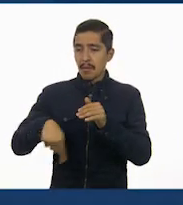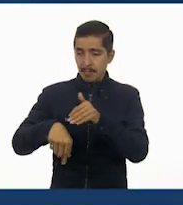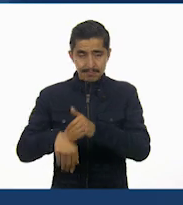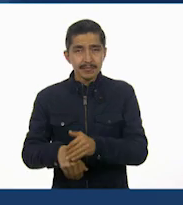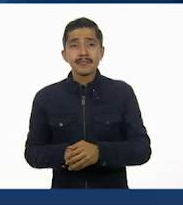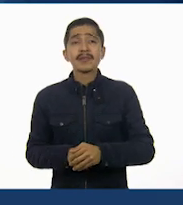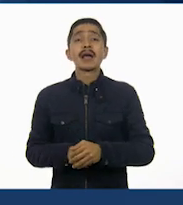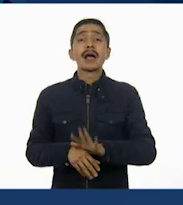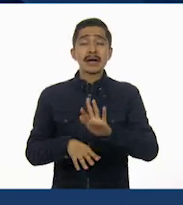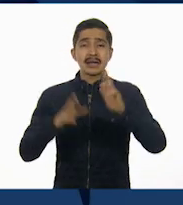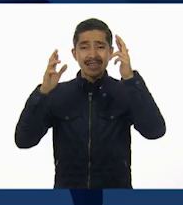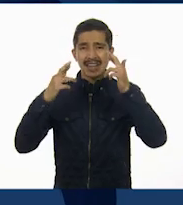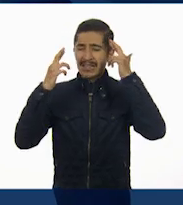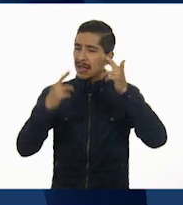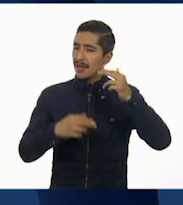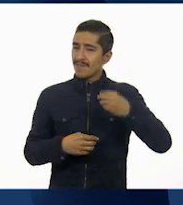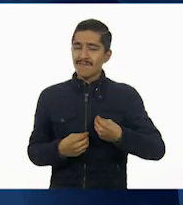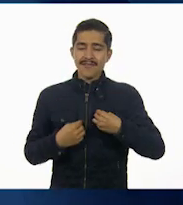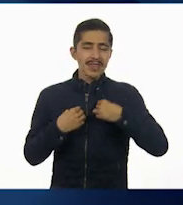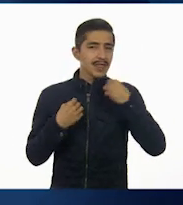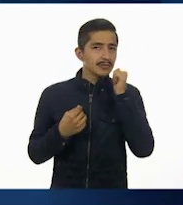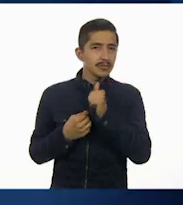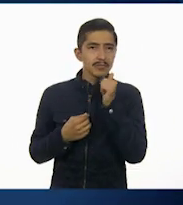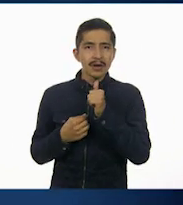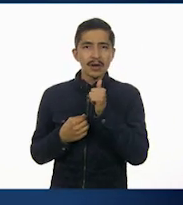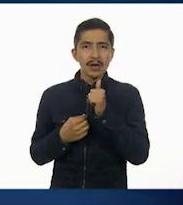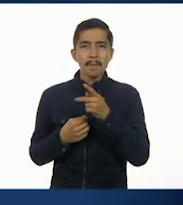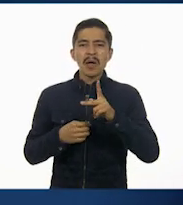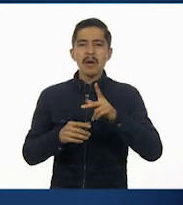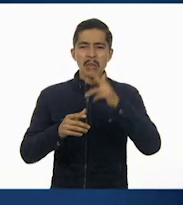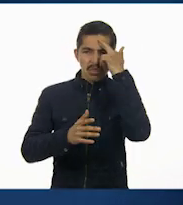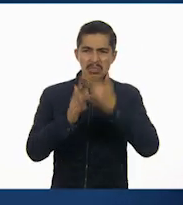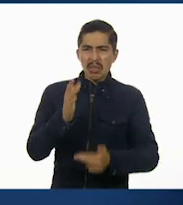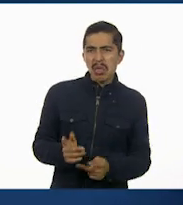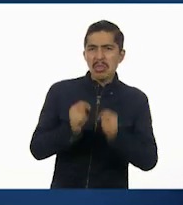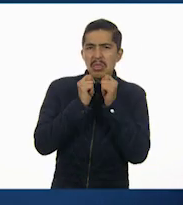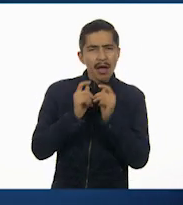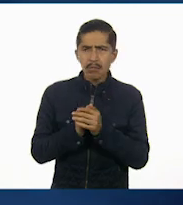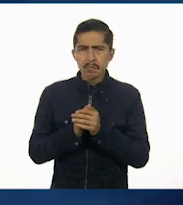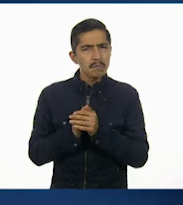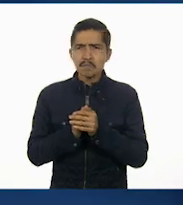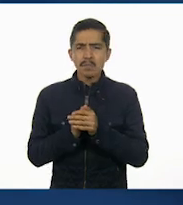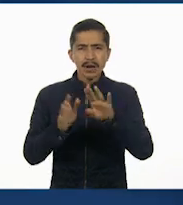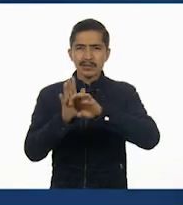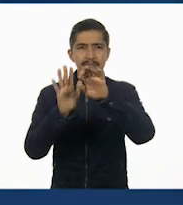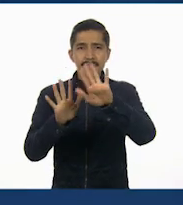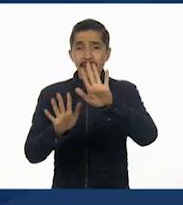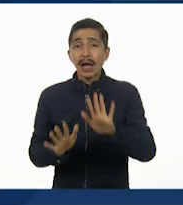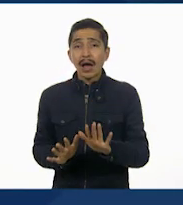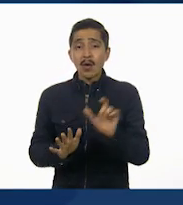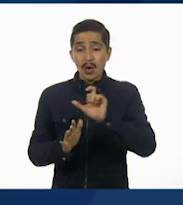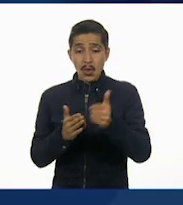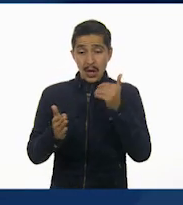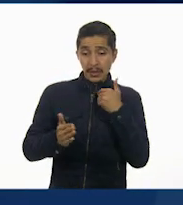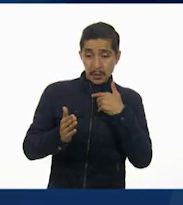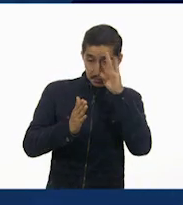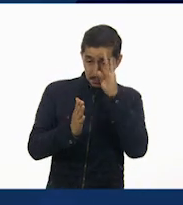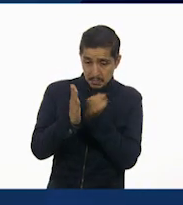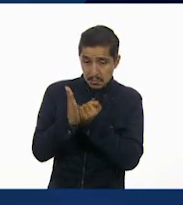Reinaban durante toda su vida, pero no lo hacían arbitrariamente. Por ejemplo, antes de tomar